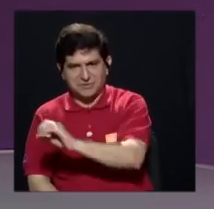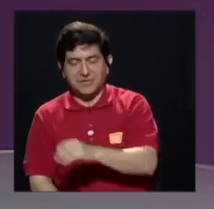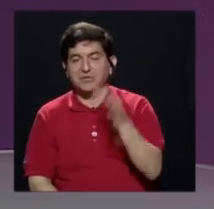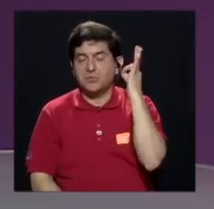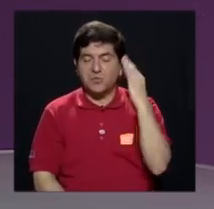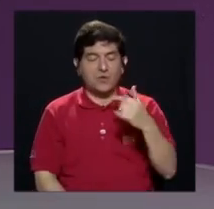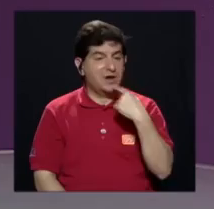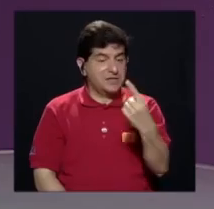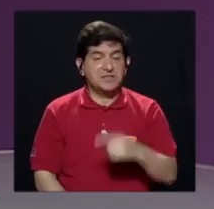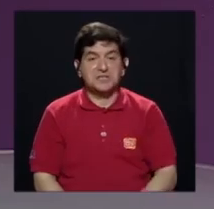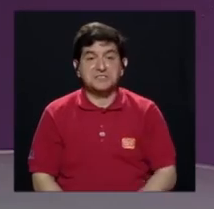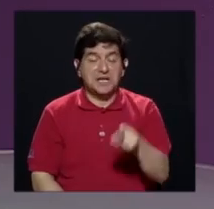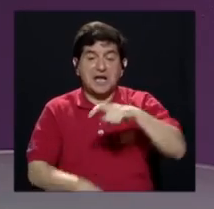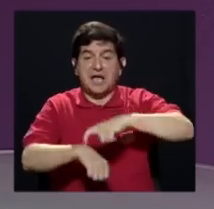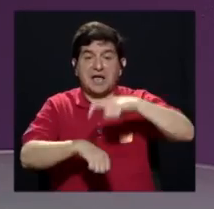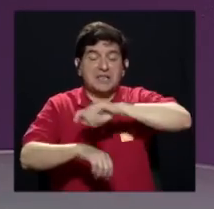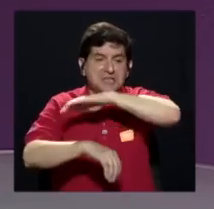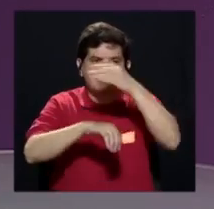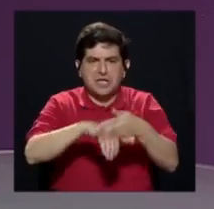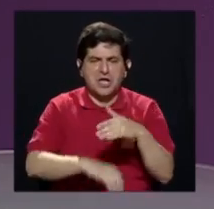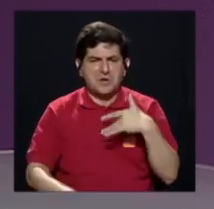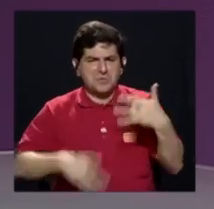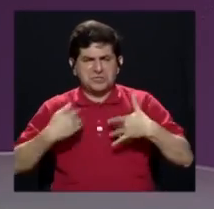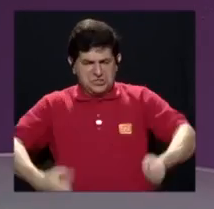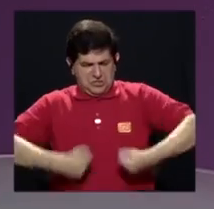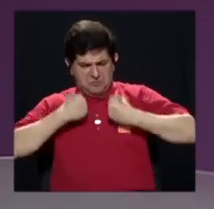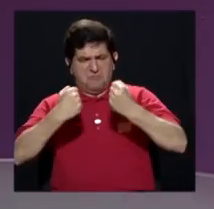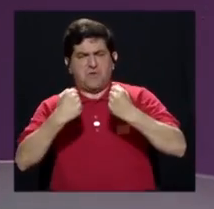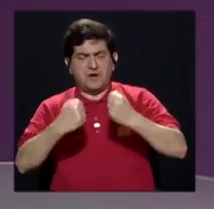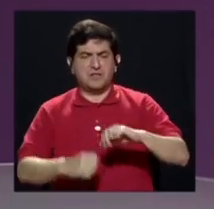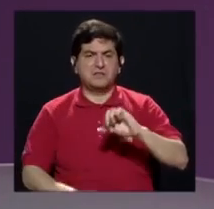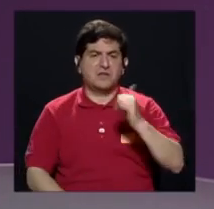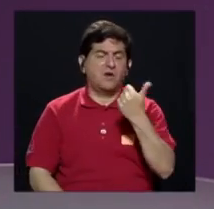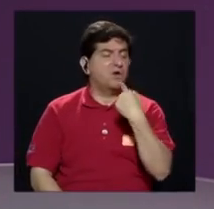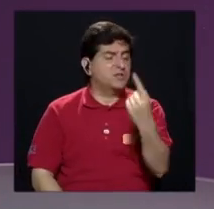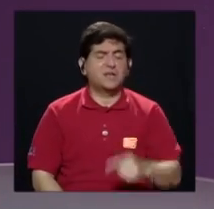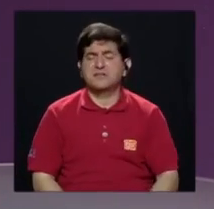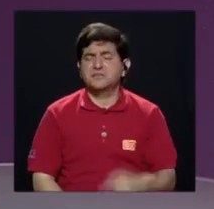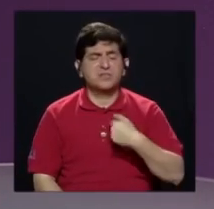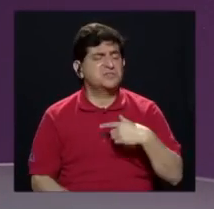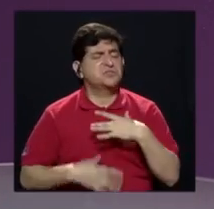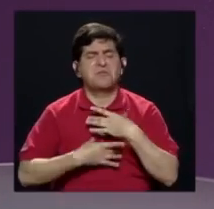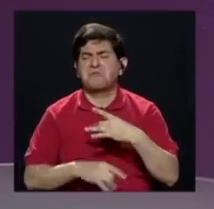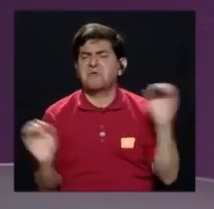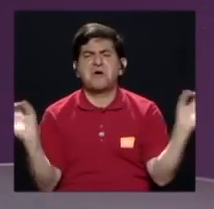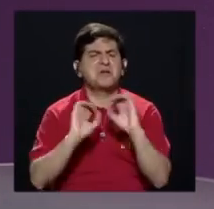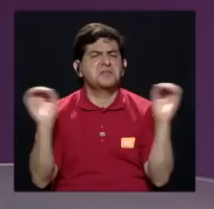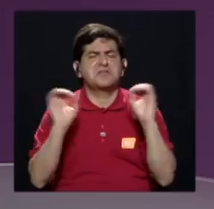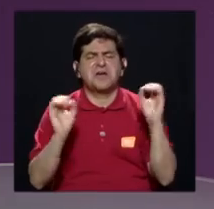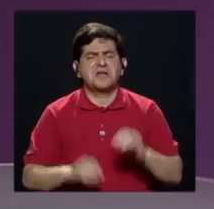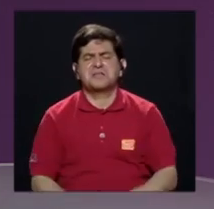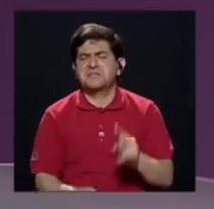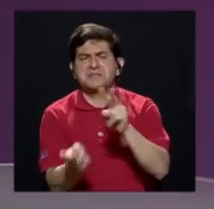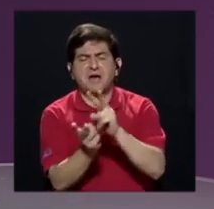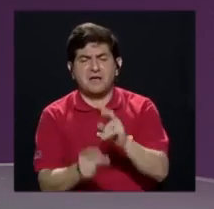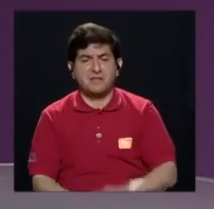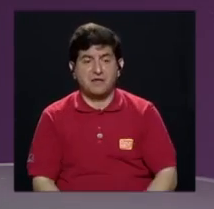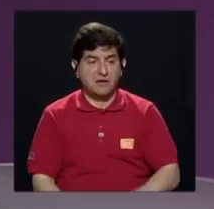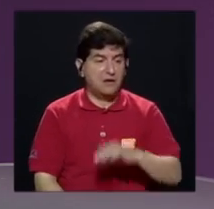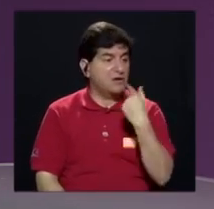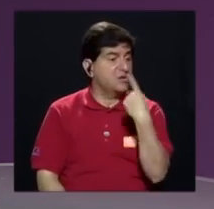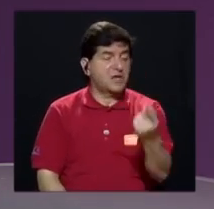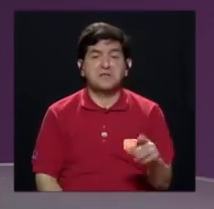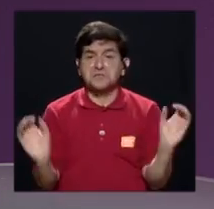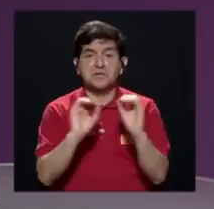siente en la fiera sexy que nunca fue y otras te dicen perdí todo aquel furor sexual y otras que dicen yo no sentí cambio